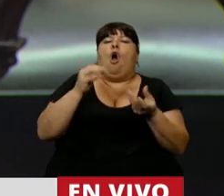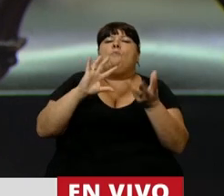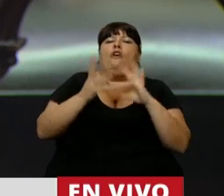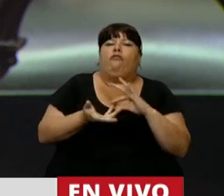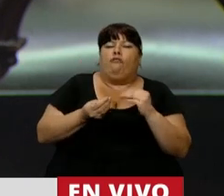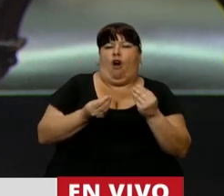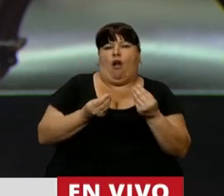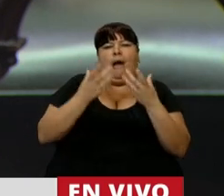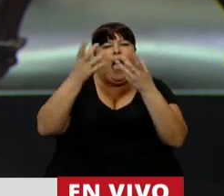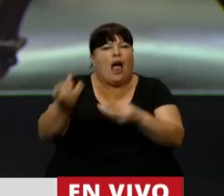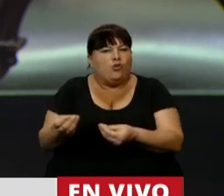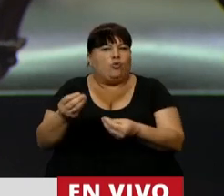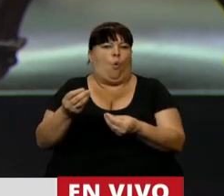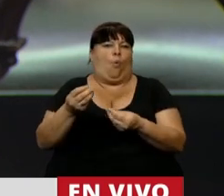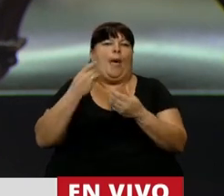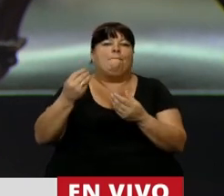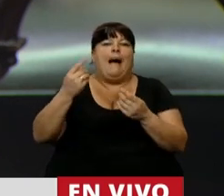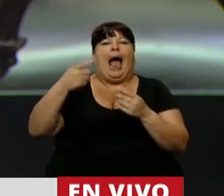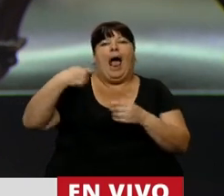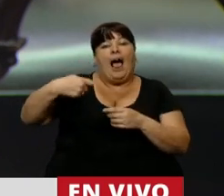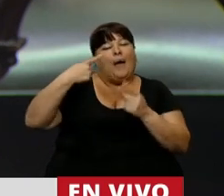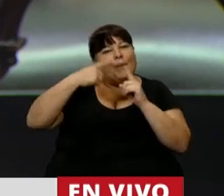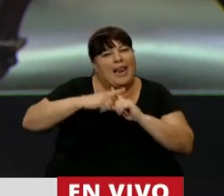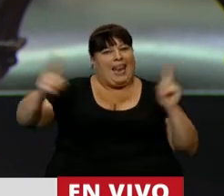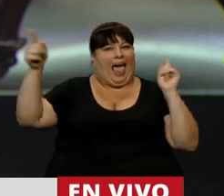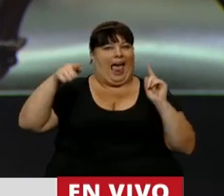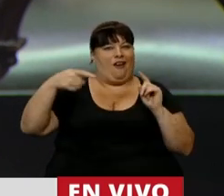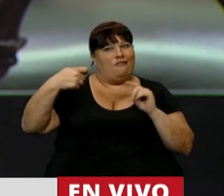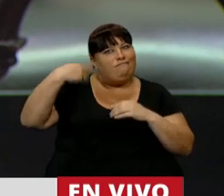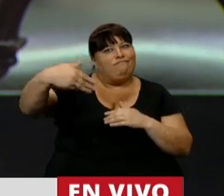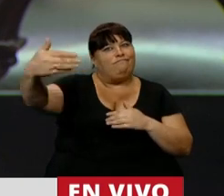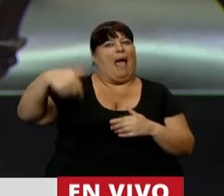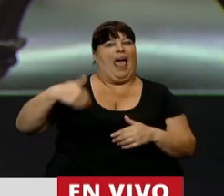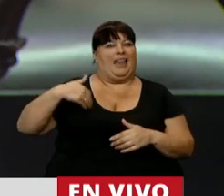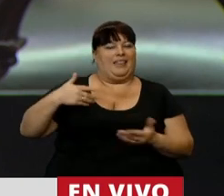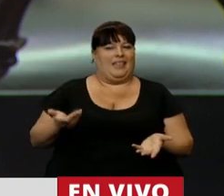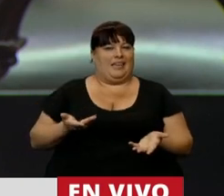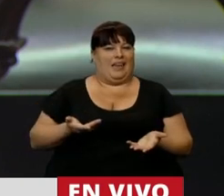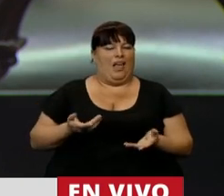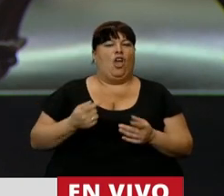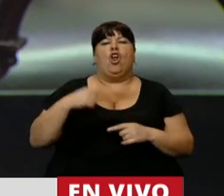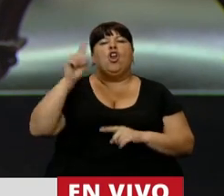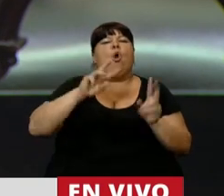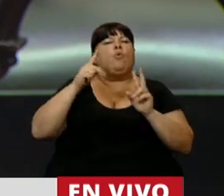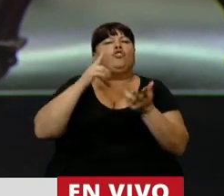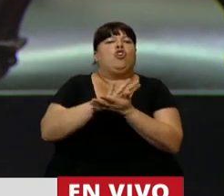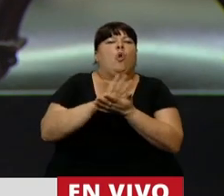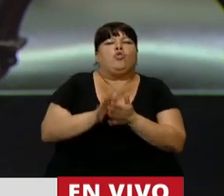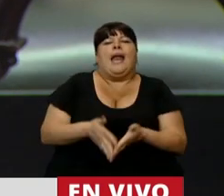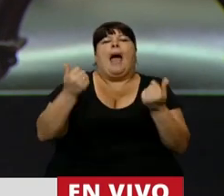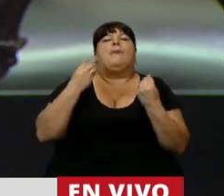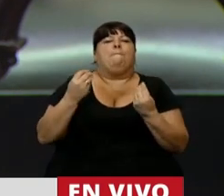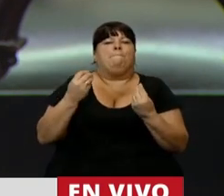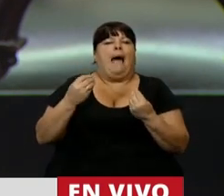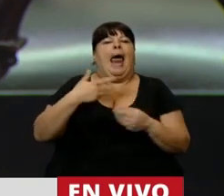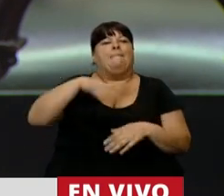qué manera contribuimos a la sustentabilidad del sistema previsional argentino. No buscamos soluciones para